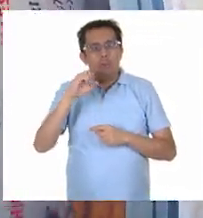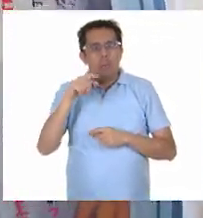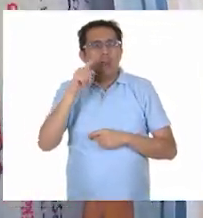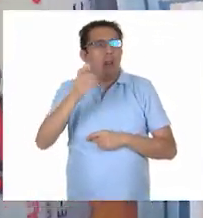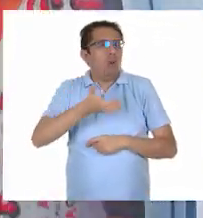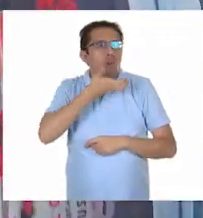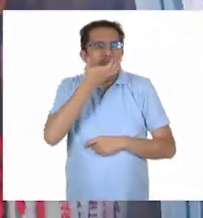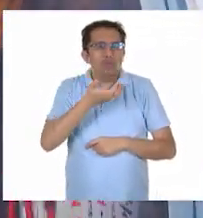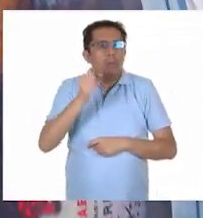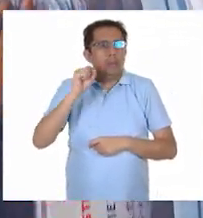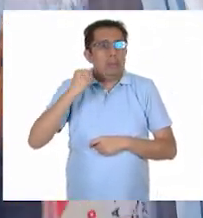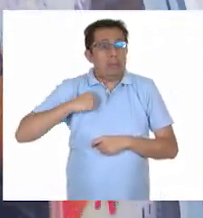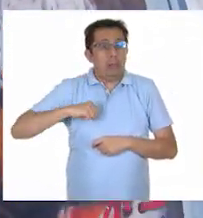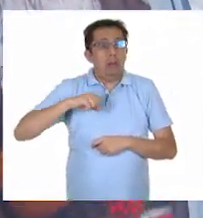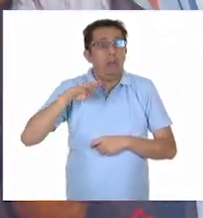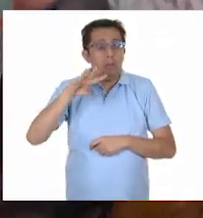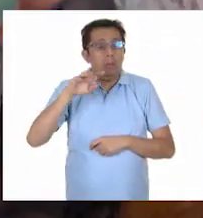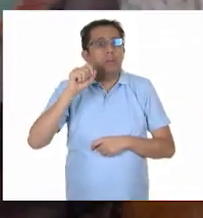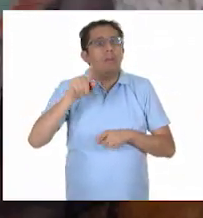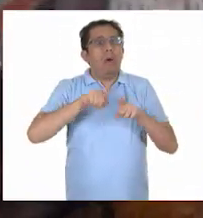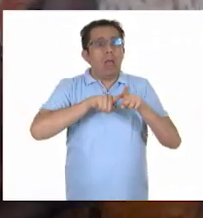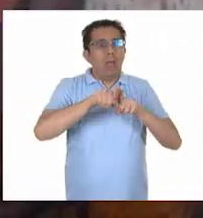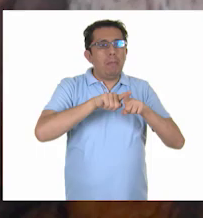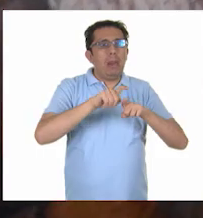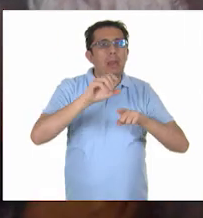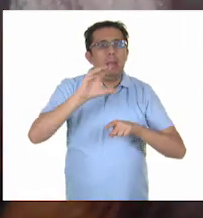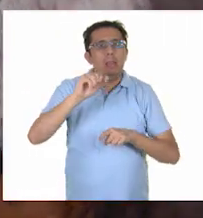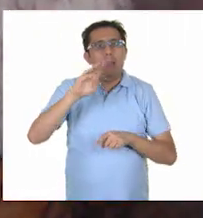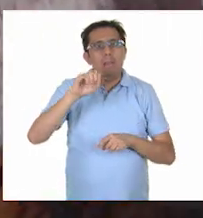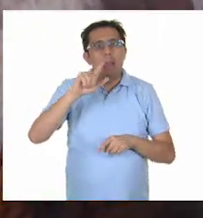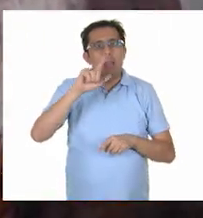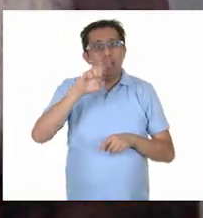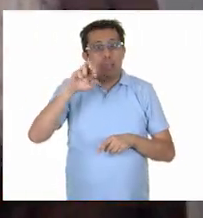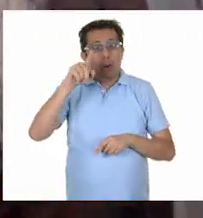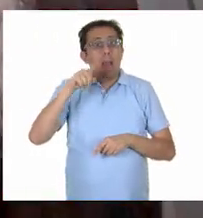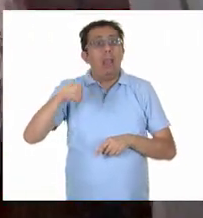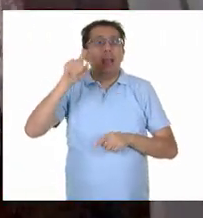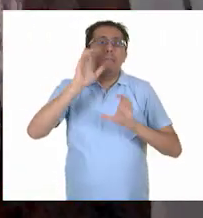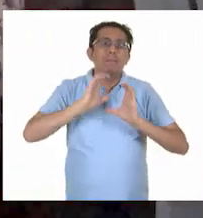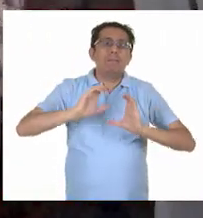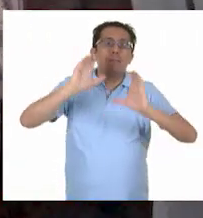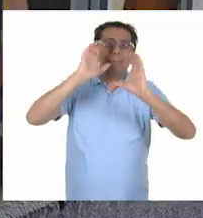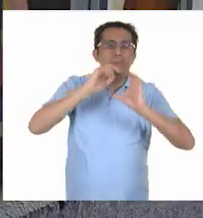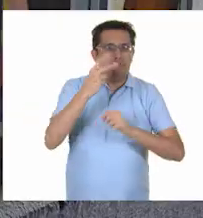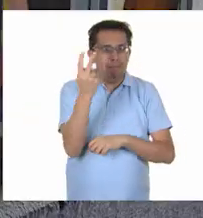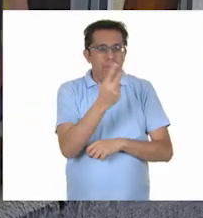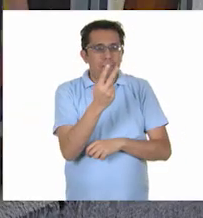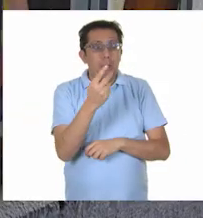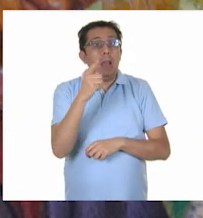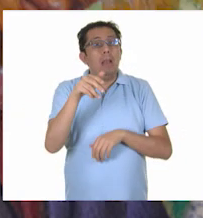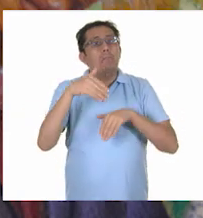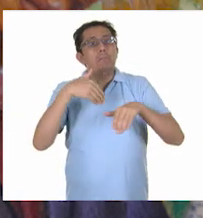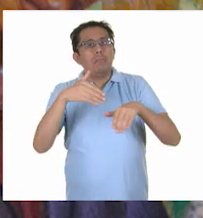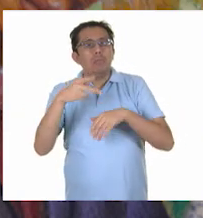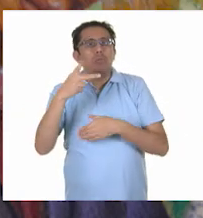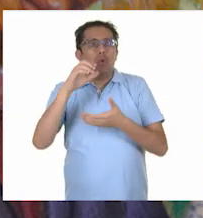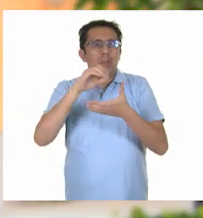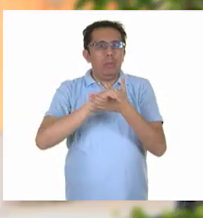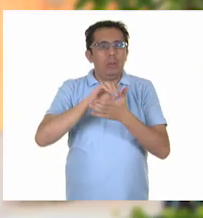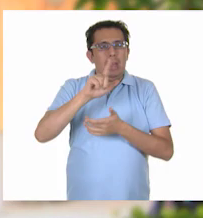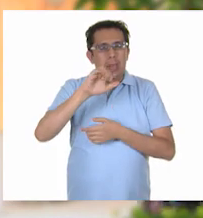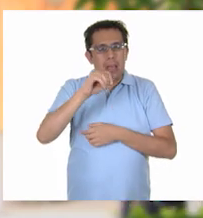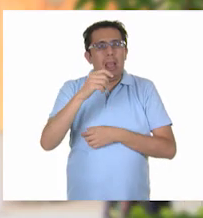XIX, y las hermanas Caballero, un dúo vocal. En el paseo también caminan su esposa Lilia y